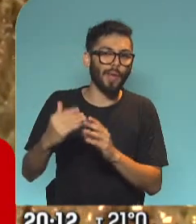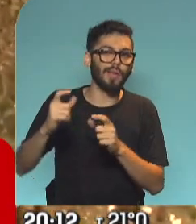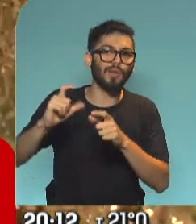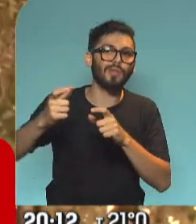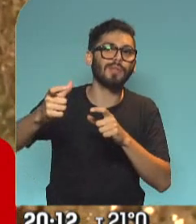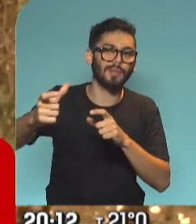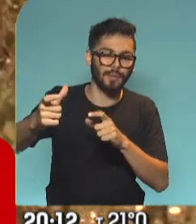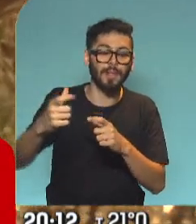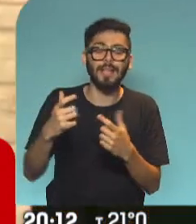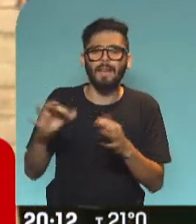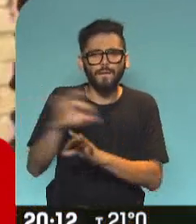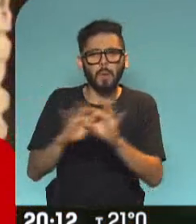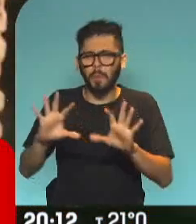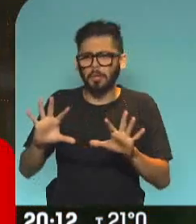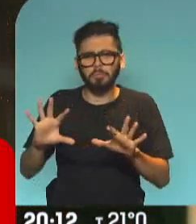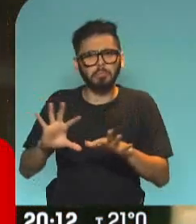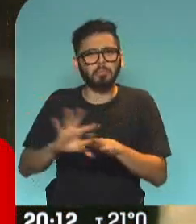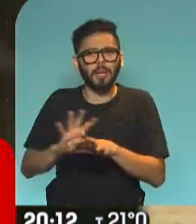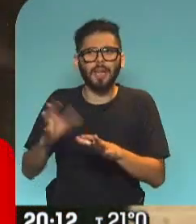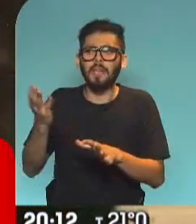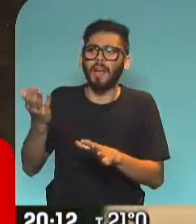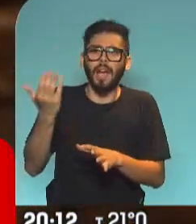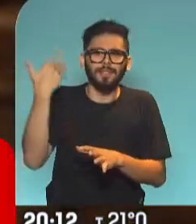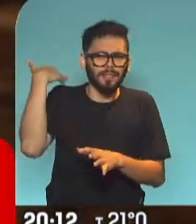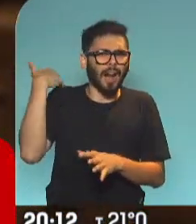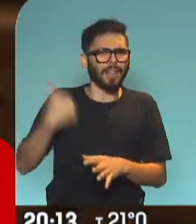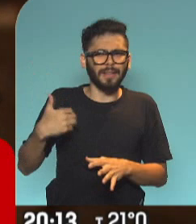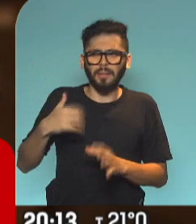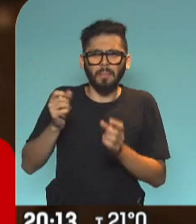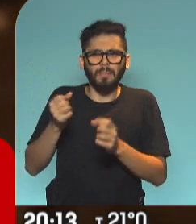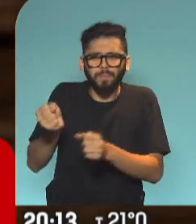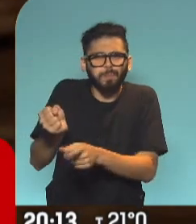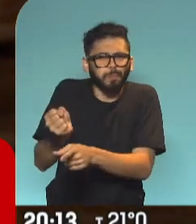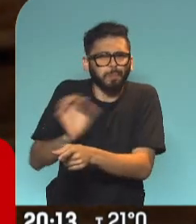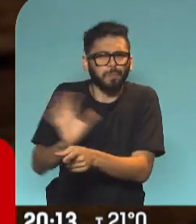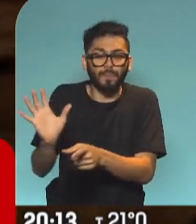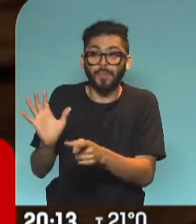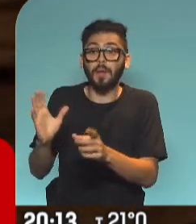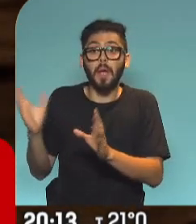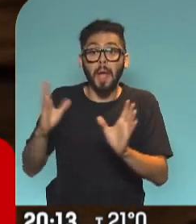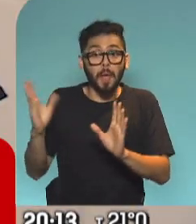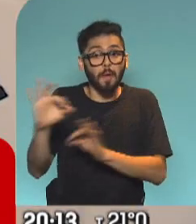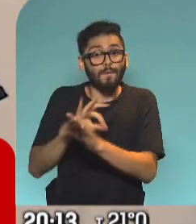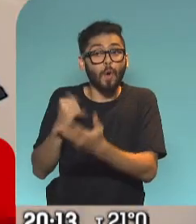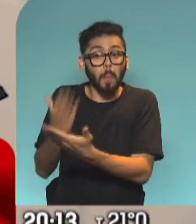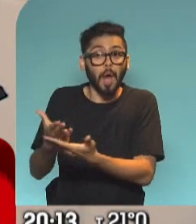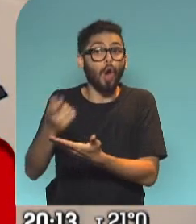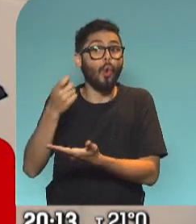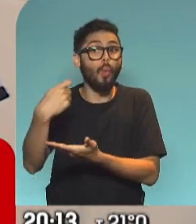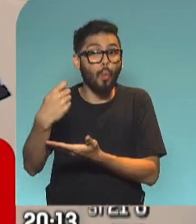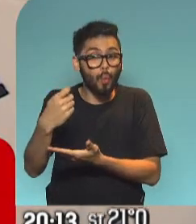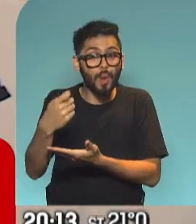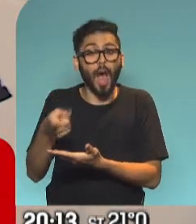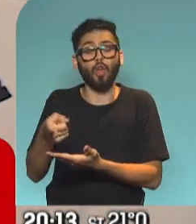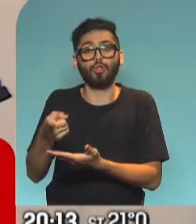muy correcta, aparte es una fórmula que ya estuvo vigente en la Argentina y que permitió que los años que estuvo vigente esta fórmula, los jubilados y